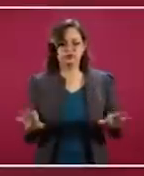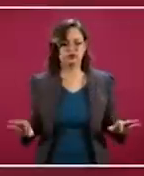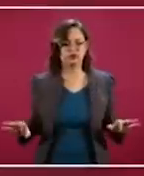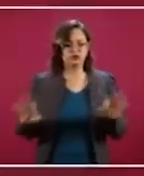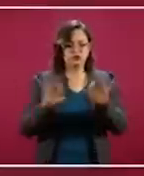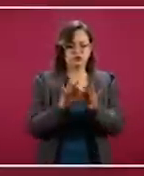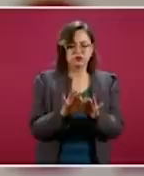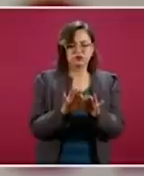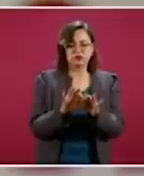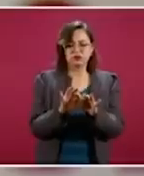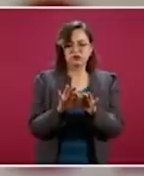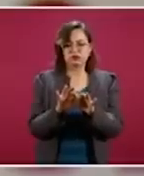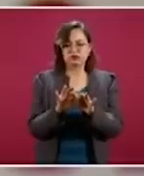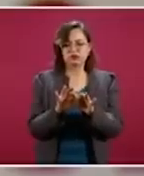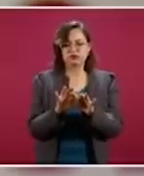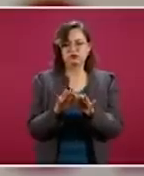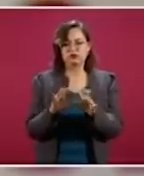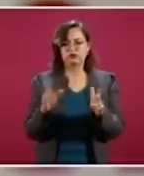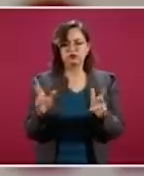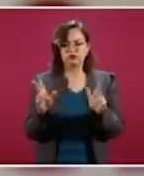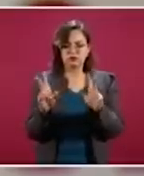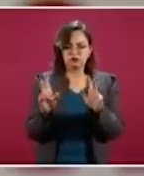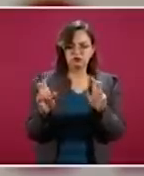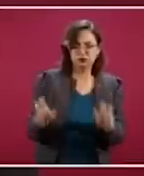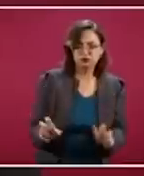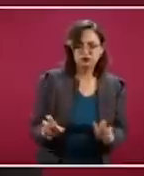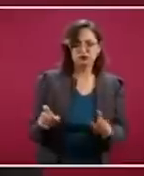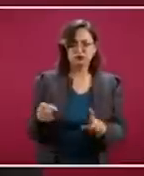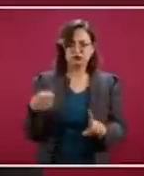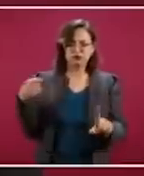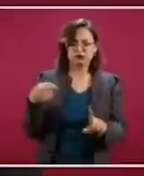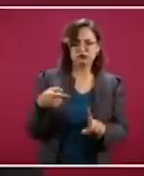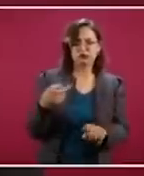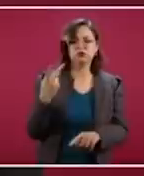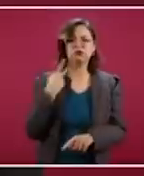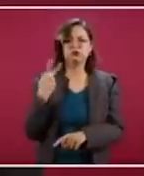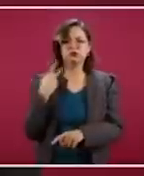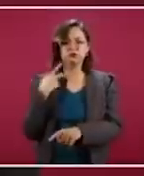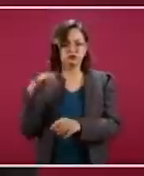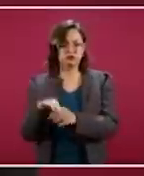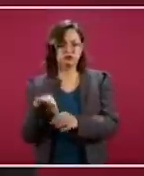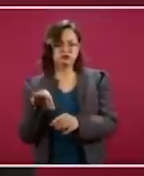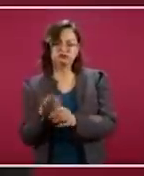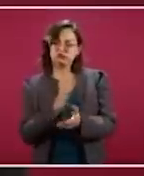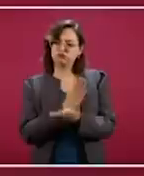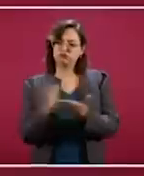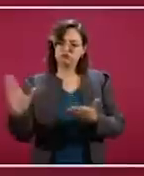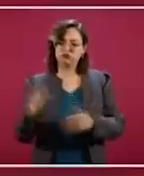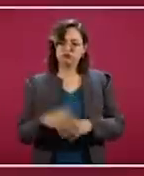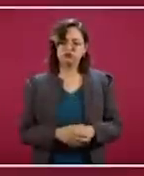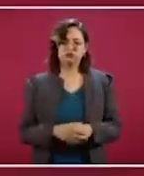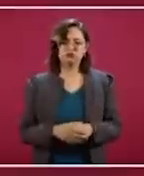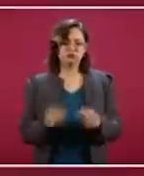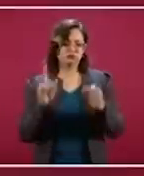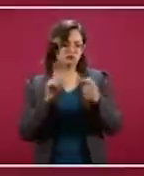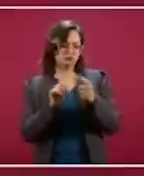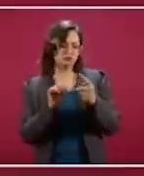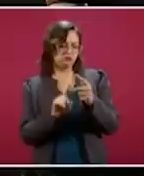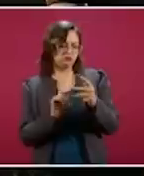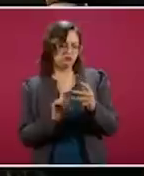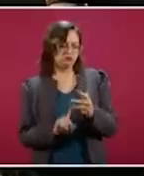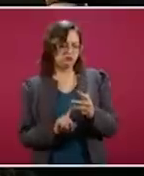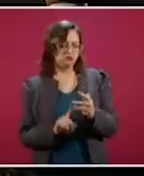vincule con el tema, el asunto político electoral. Pues esos son, así en